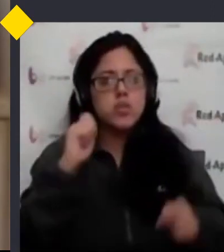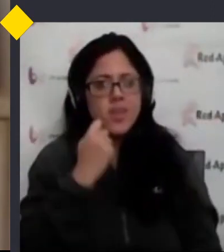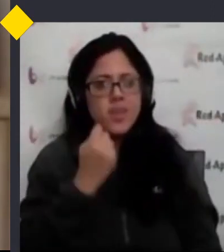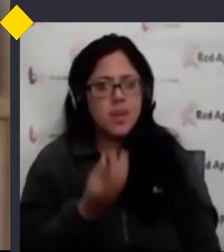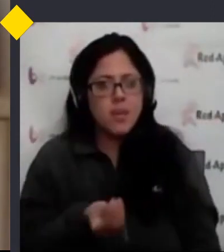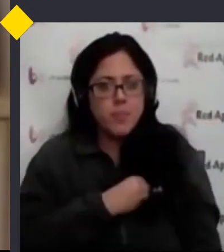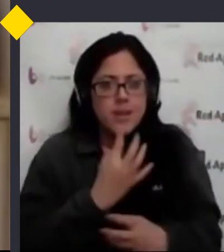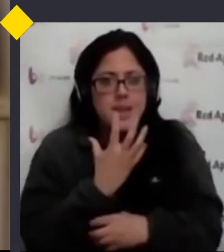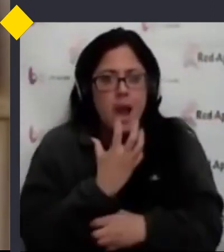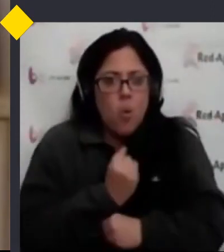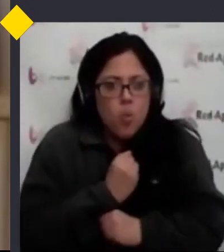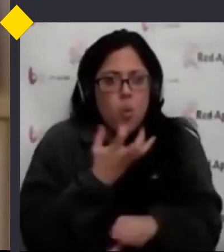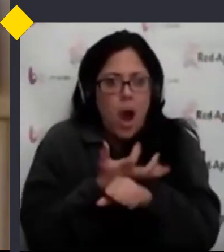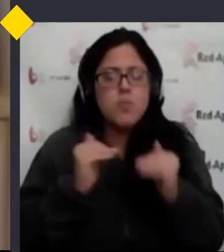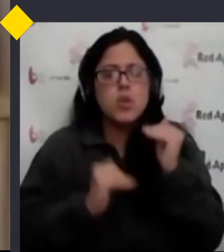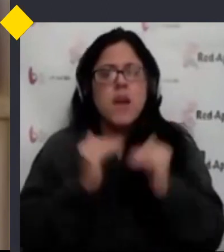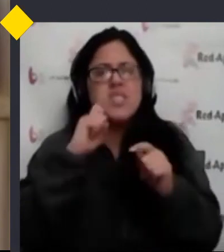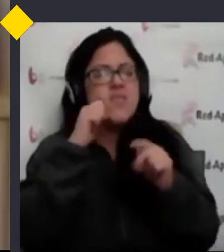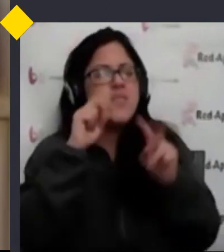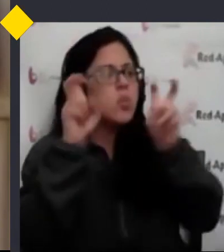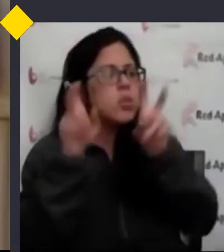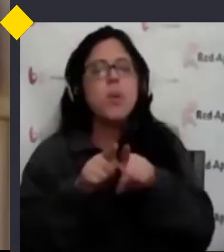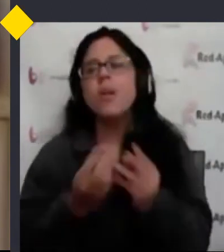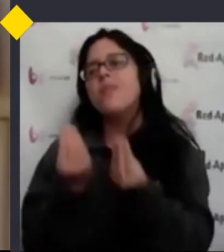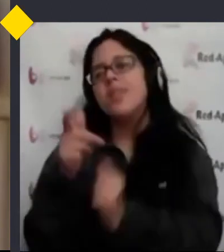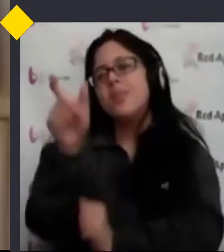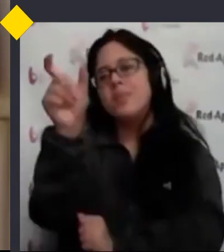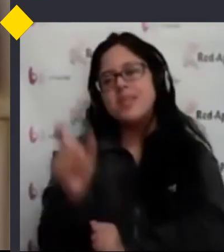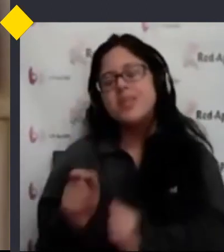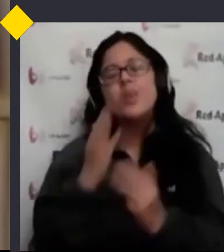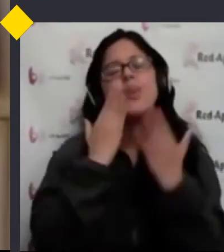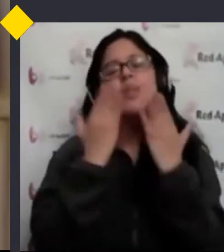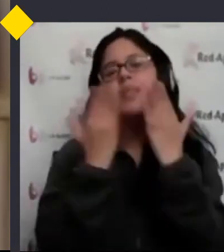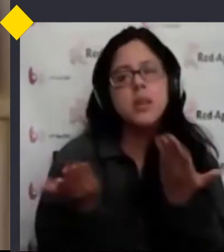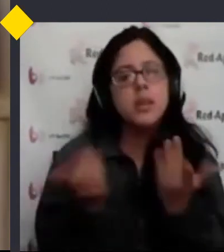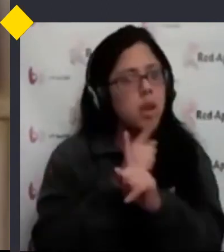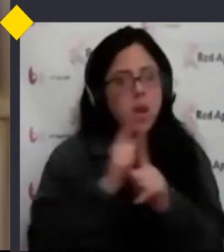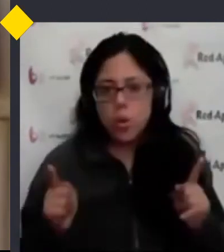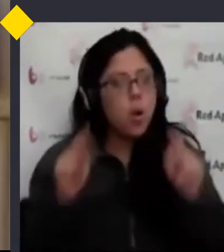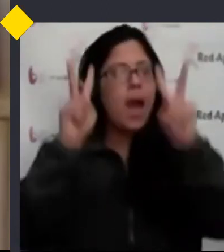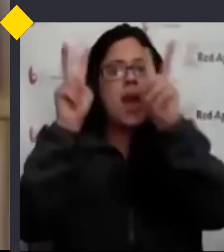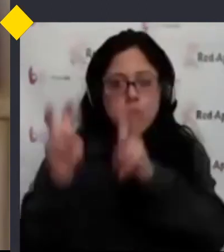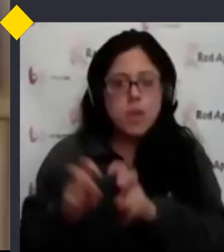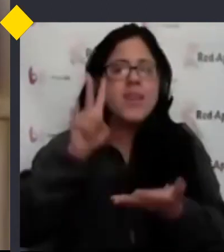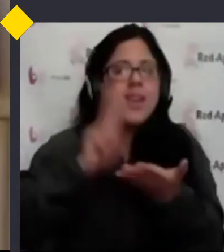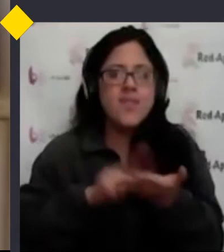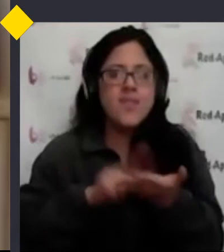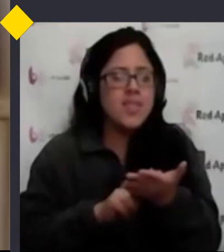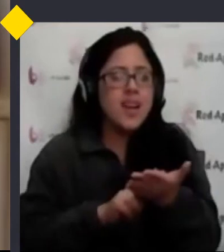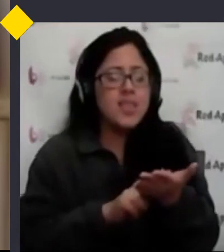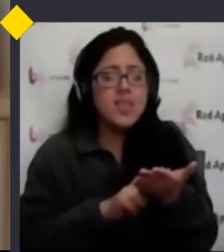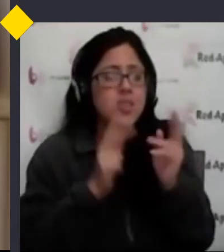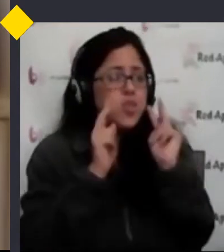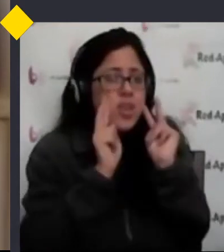uno dice, esto no es una cosa de ser buena persona ni ser caritativo, es una cosa de que realmente no están viendo hacia dónde va el